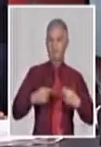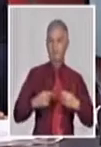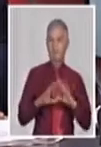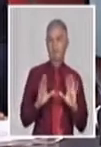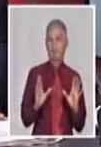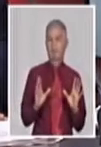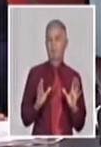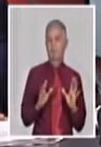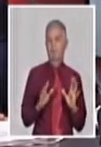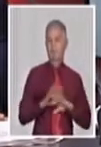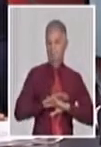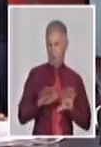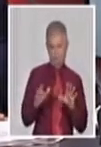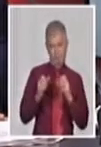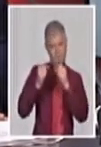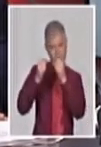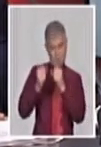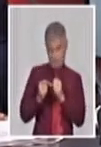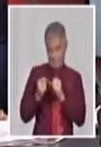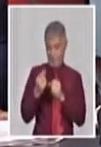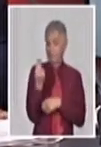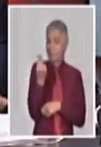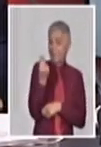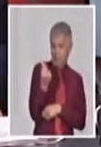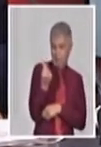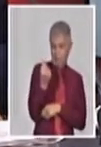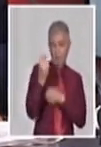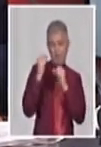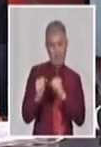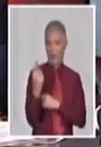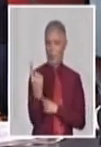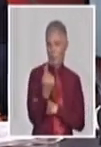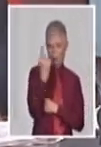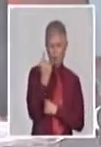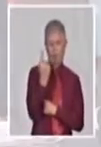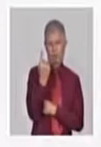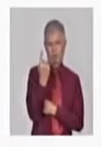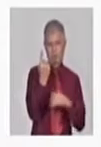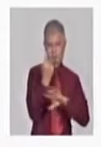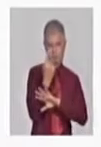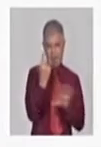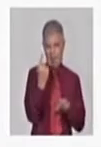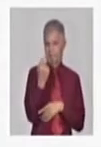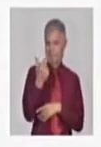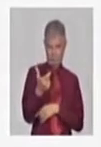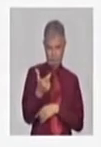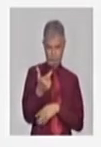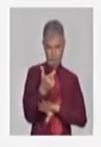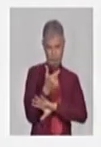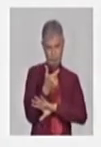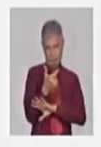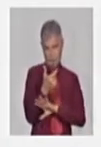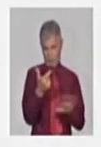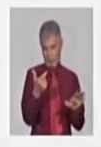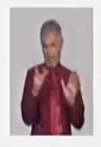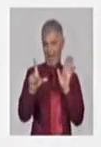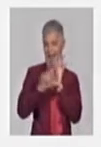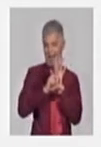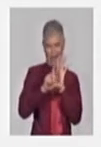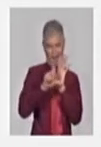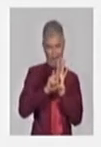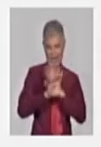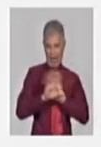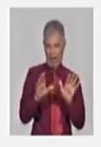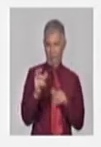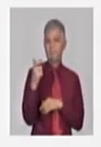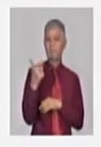Queda una sola moneda de curso legal, adelante por favor en la presentación, queda una sola moneda de curso legal, que es